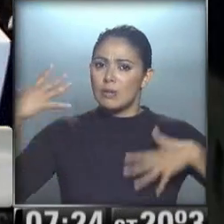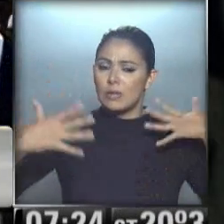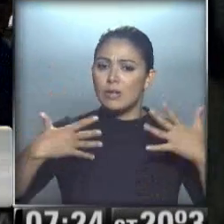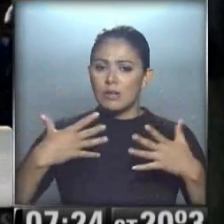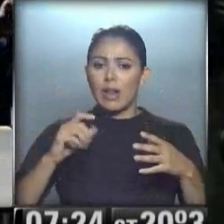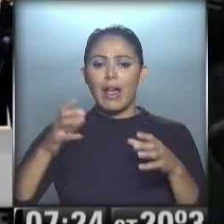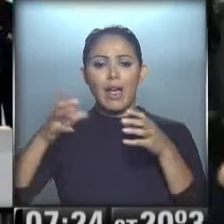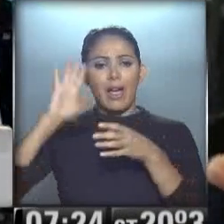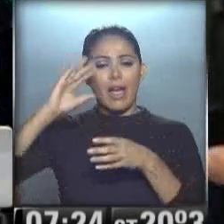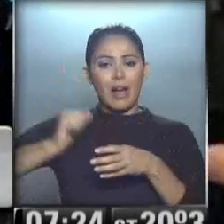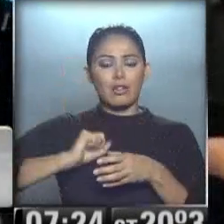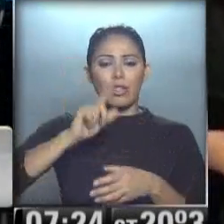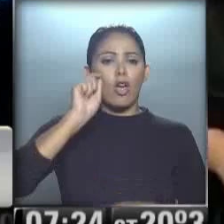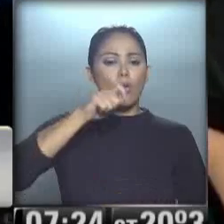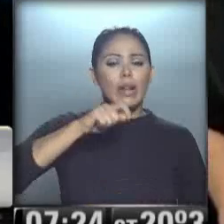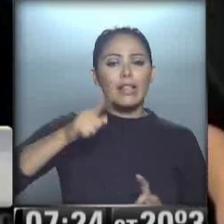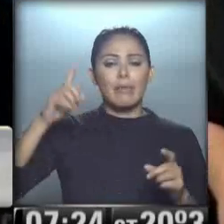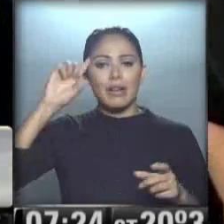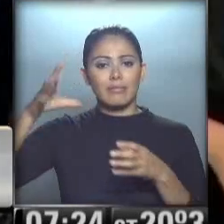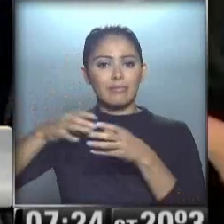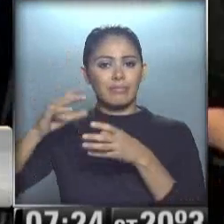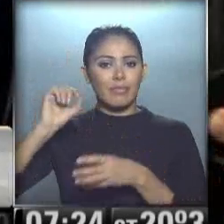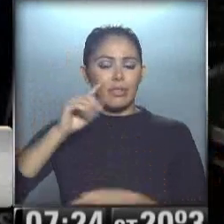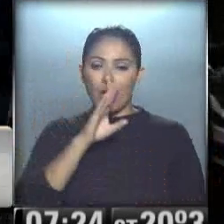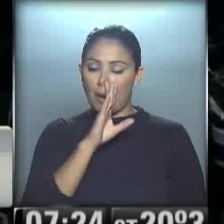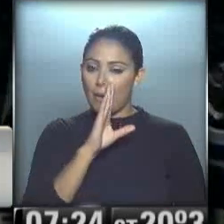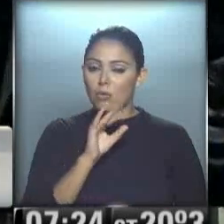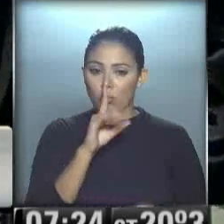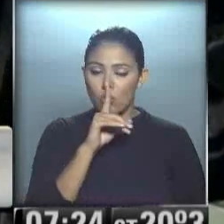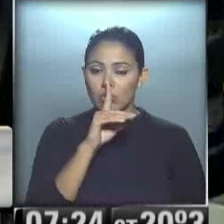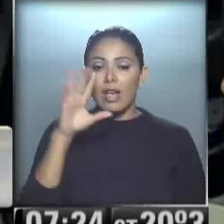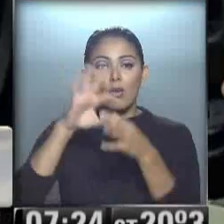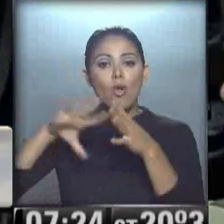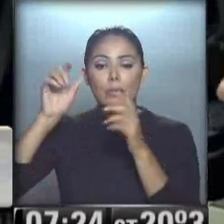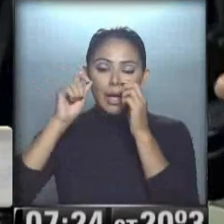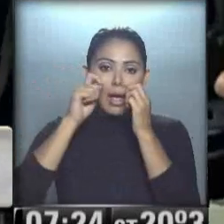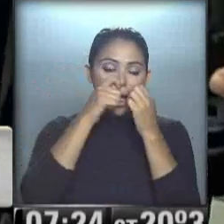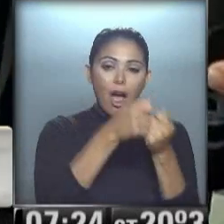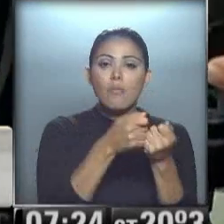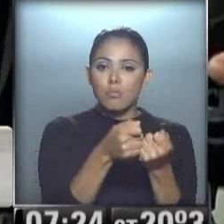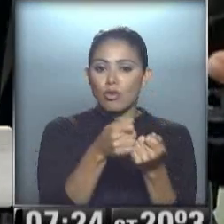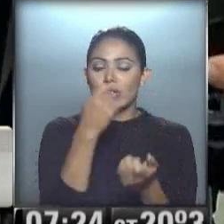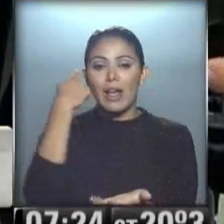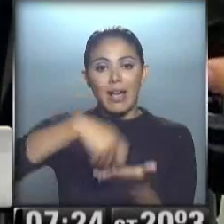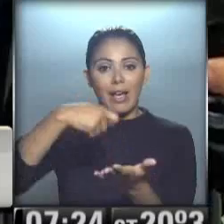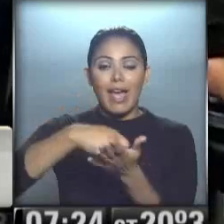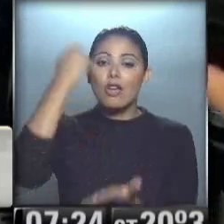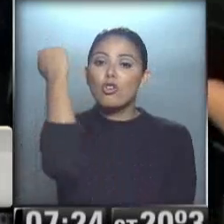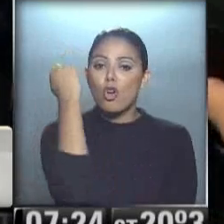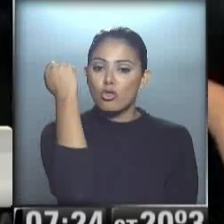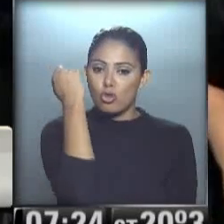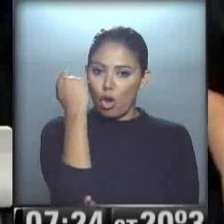ejércitos de Ucrania y de Rusia y el apoyo por parte de la Unión Europea desde lo económico